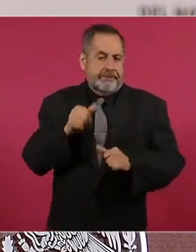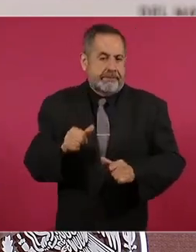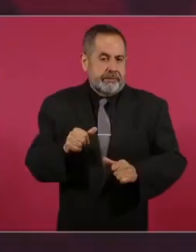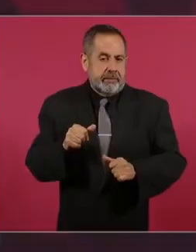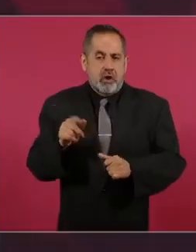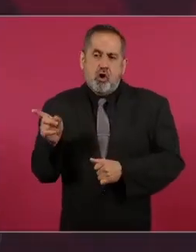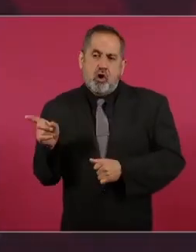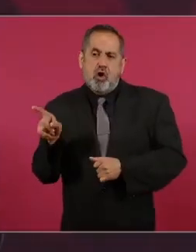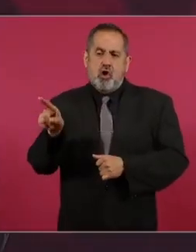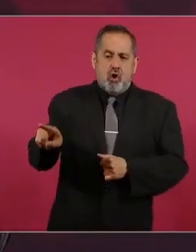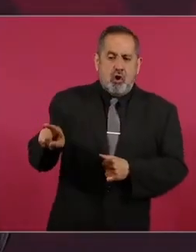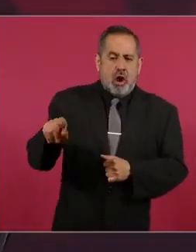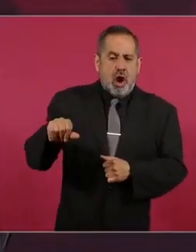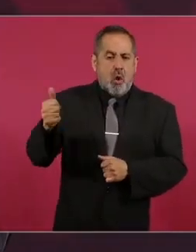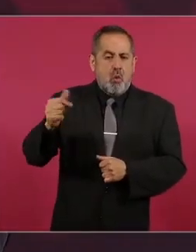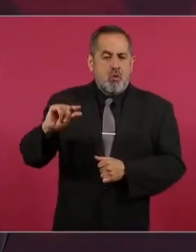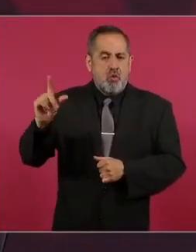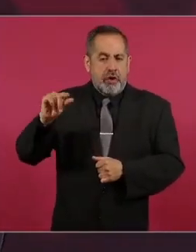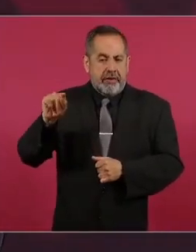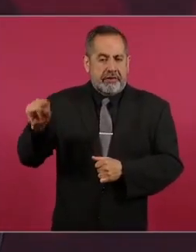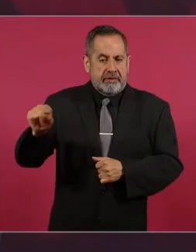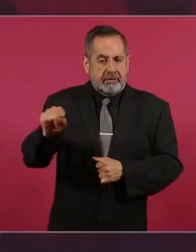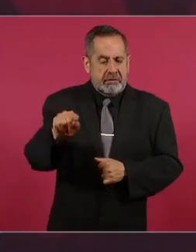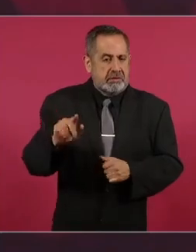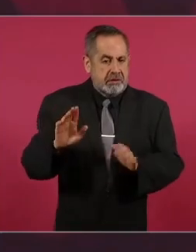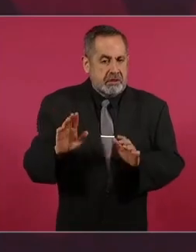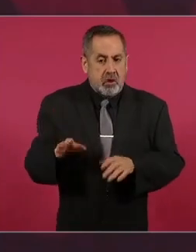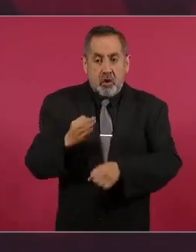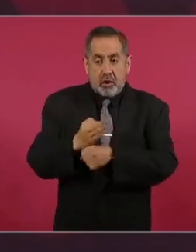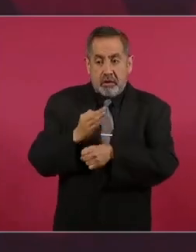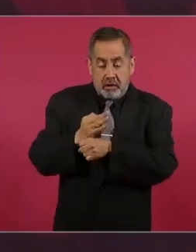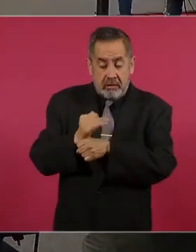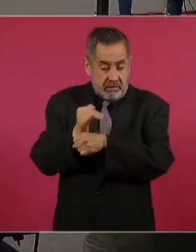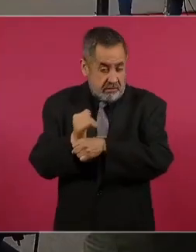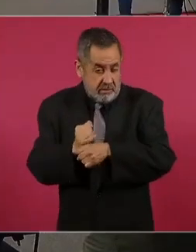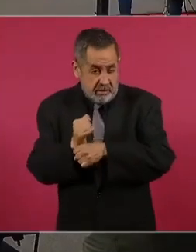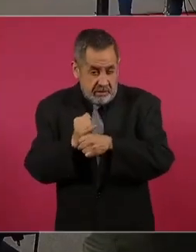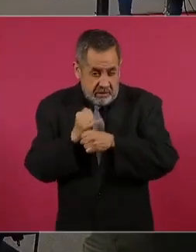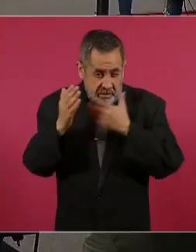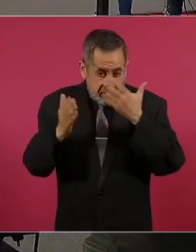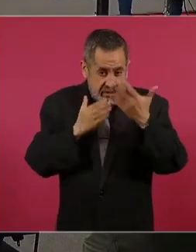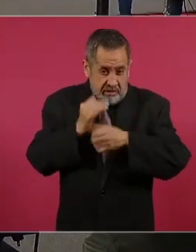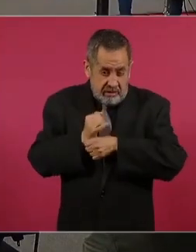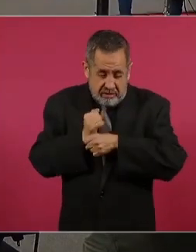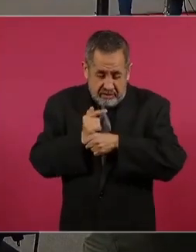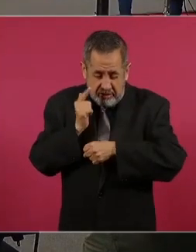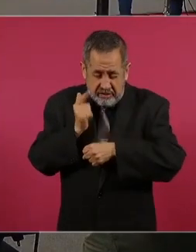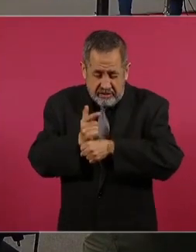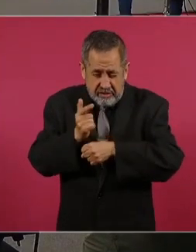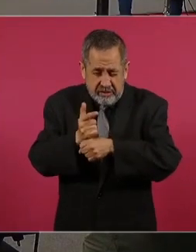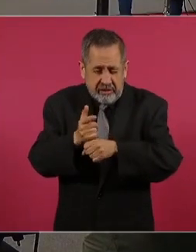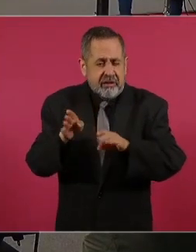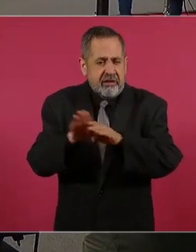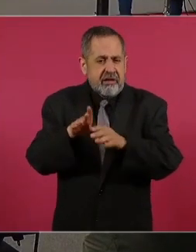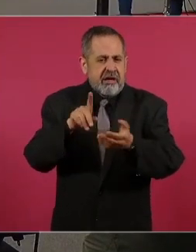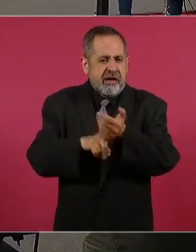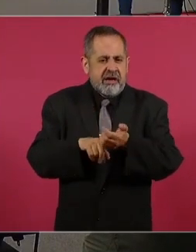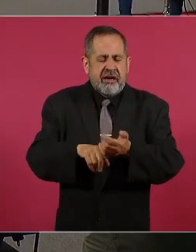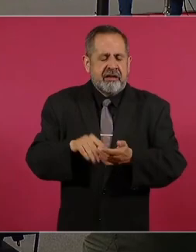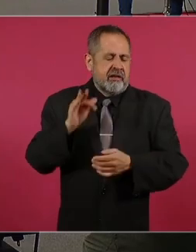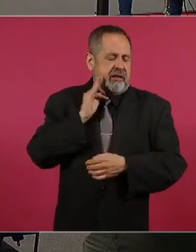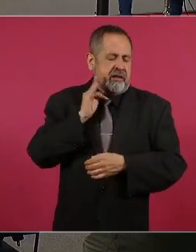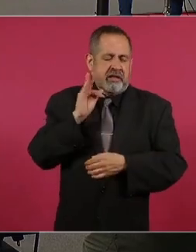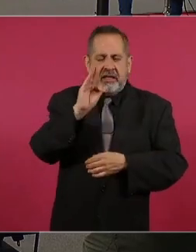sino a otras autoridades. Y está abierto una carpeta de investigación en la Fiscalía General de la